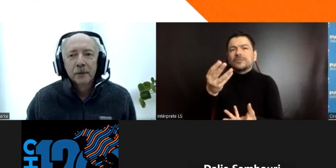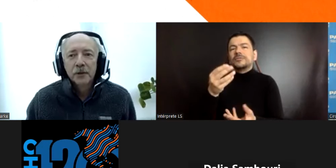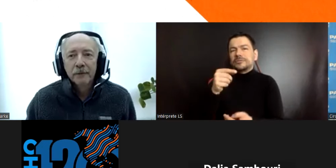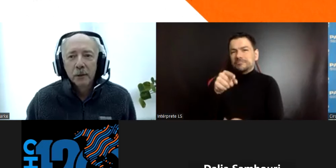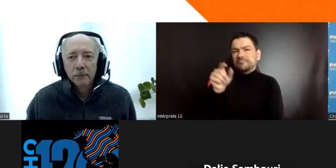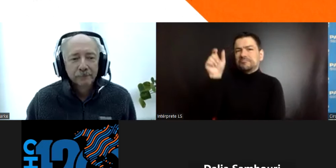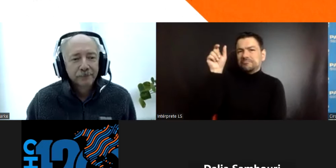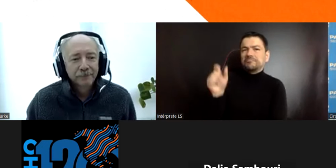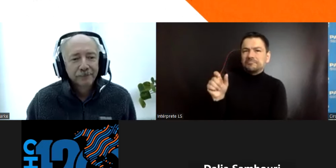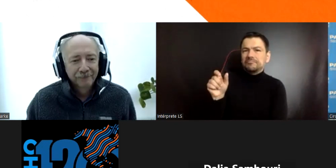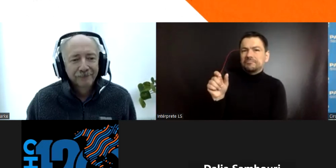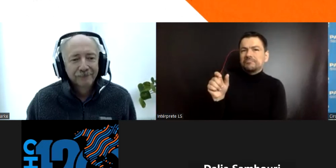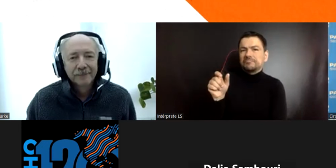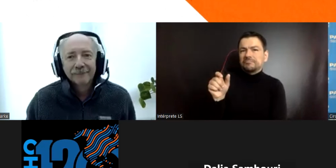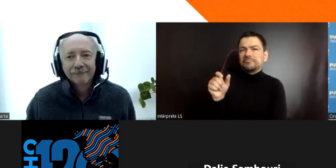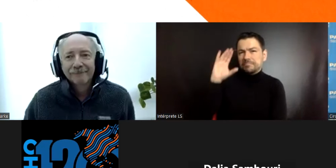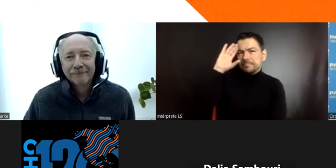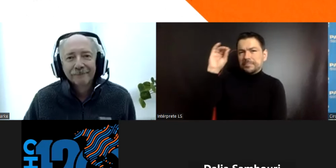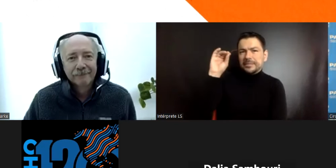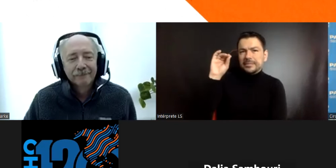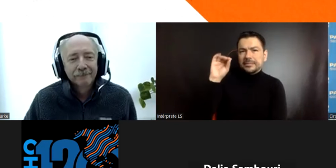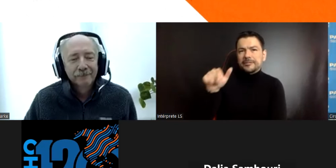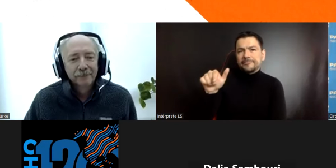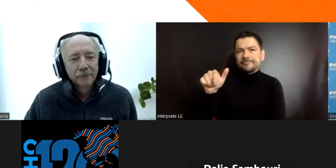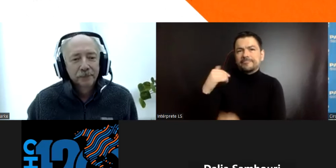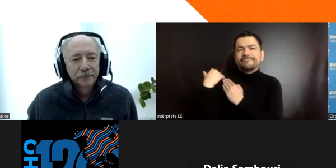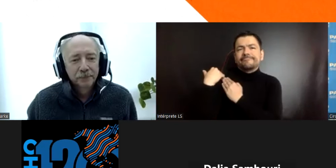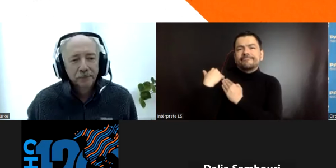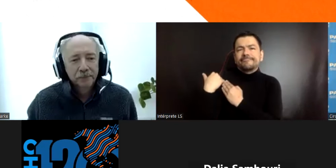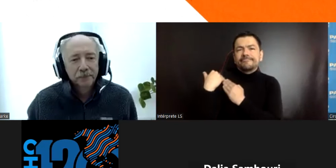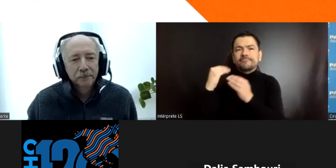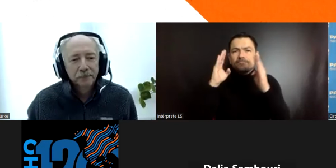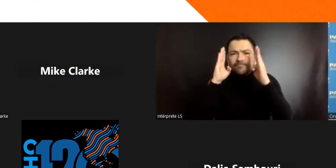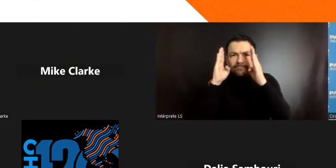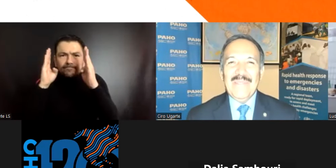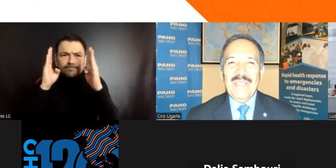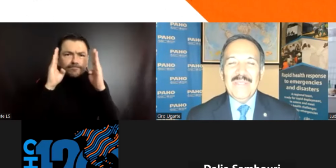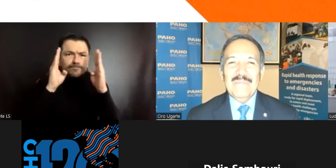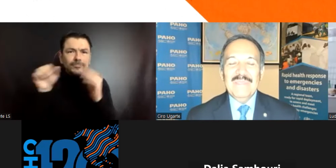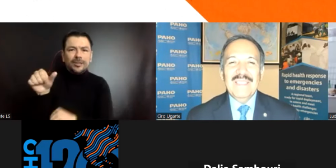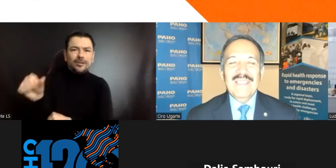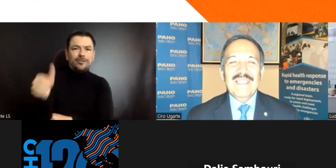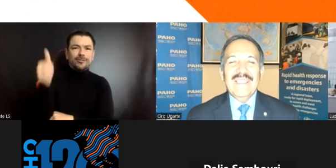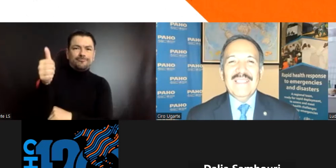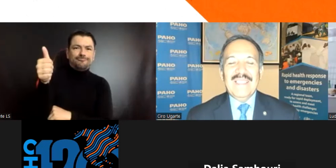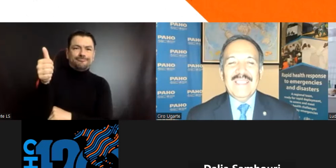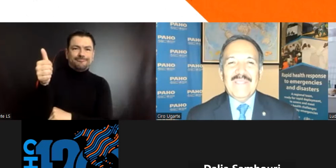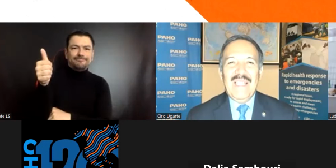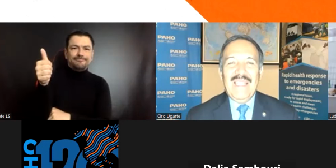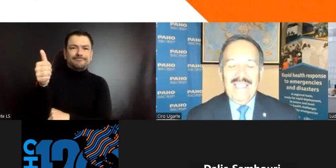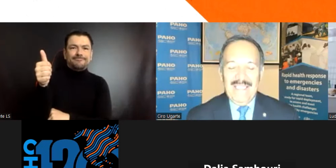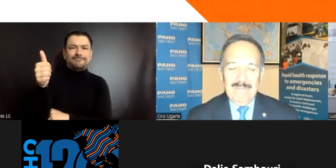OPS para emergencias de salud. Ciro. Gracias, Mike, Alex, colegas. Es un gran placer estar aquí